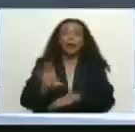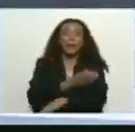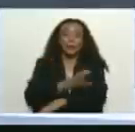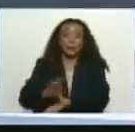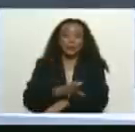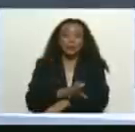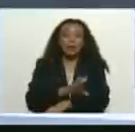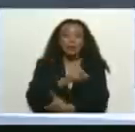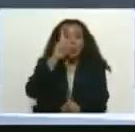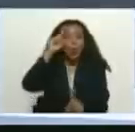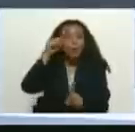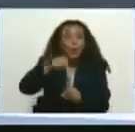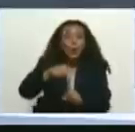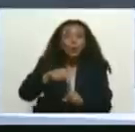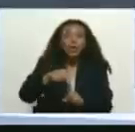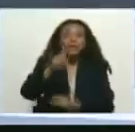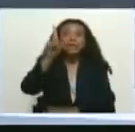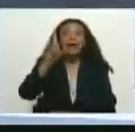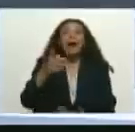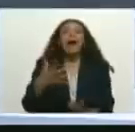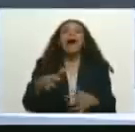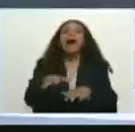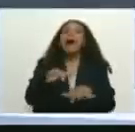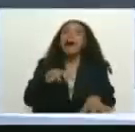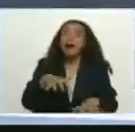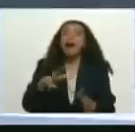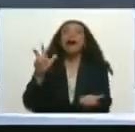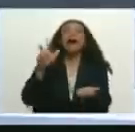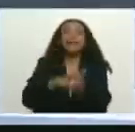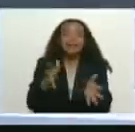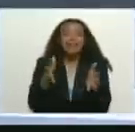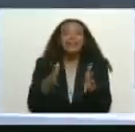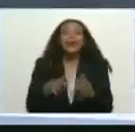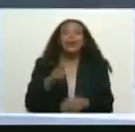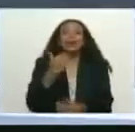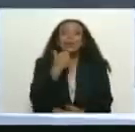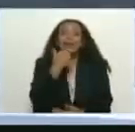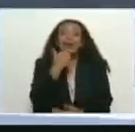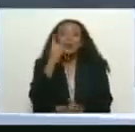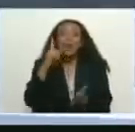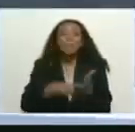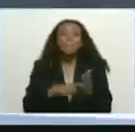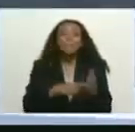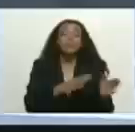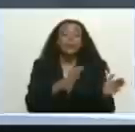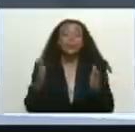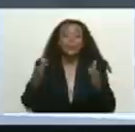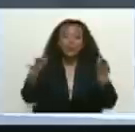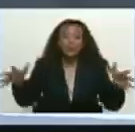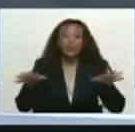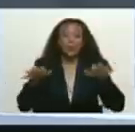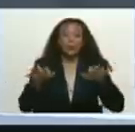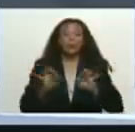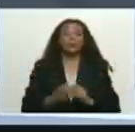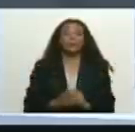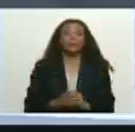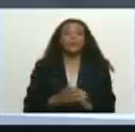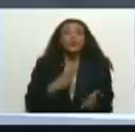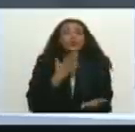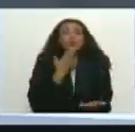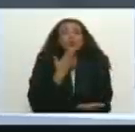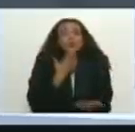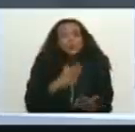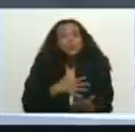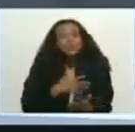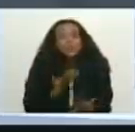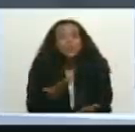llegar al récord de 1 millón. Correcto, así es. Correcto. Bueno, yo quisiera que Andrés